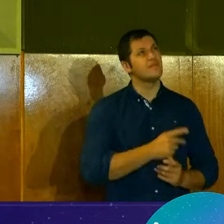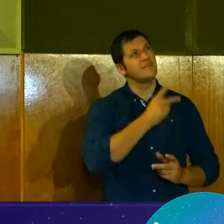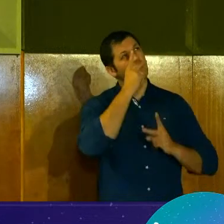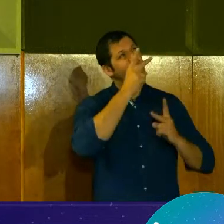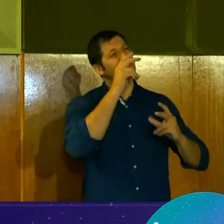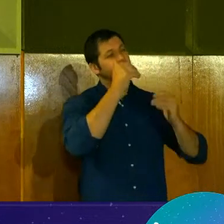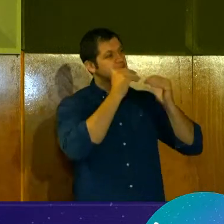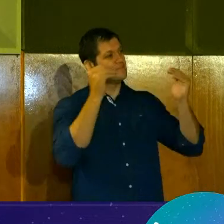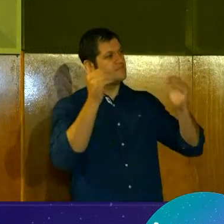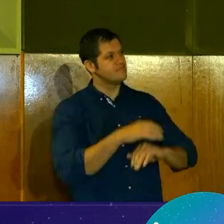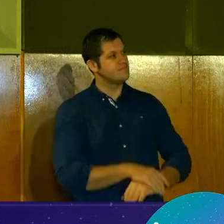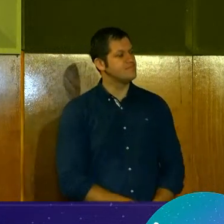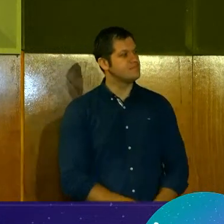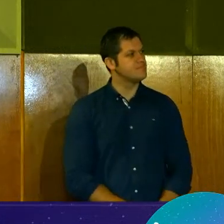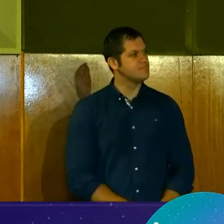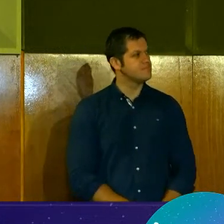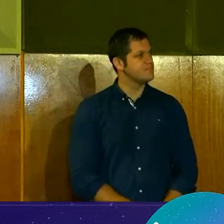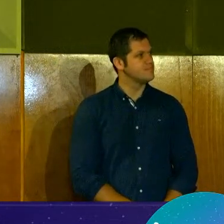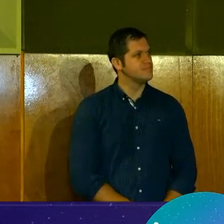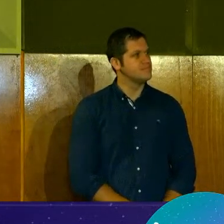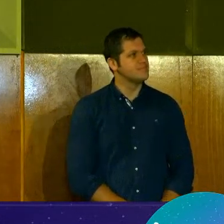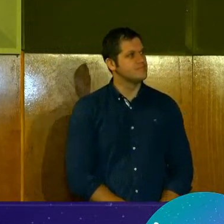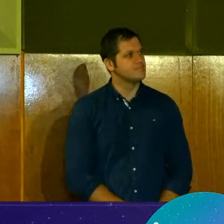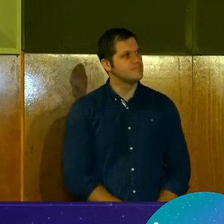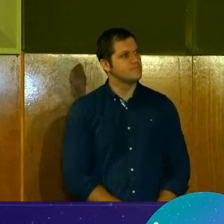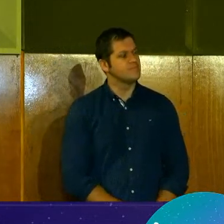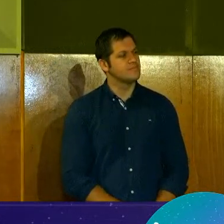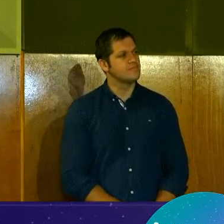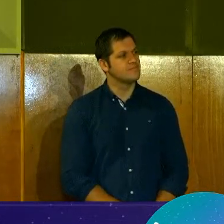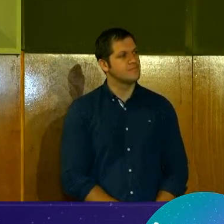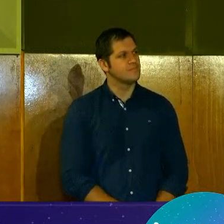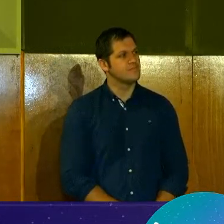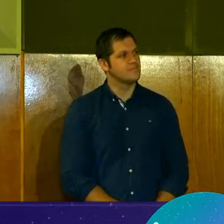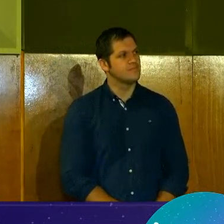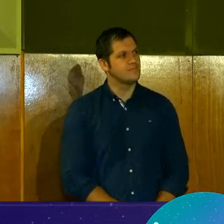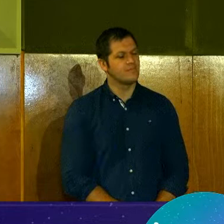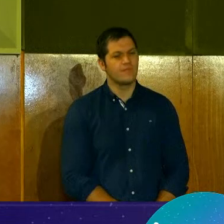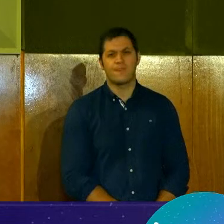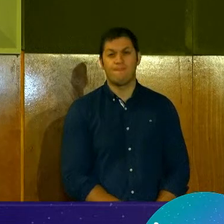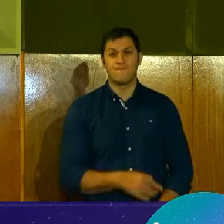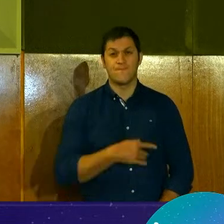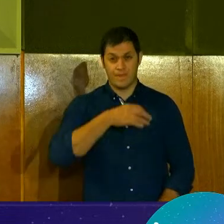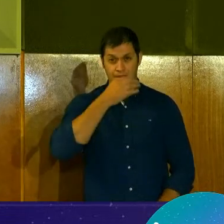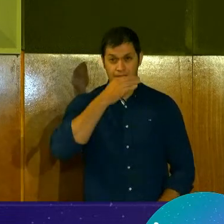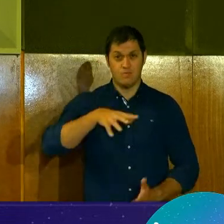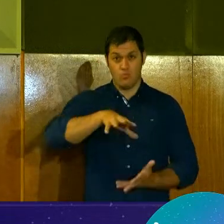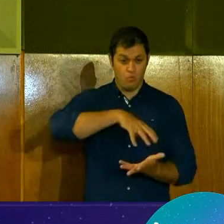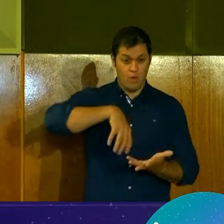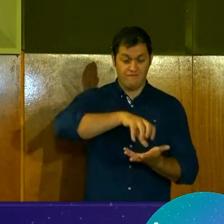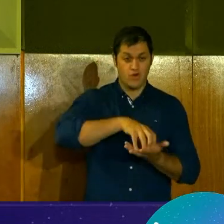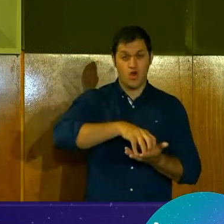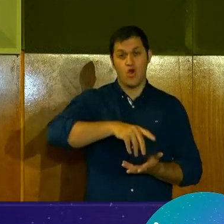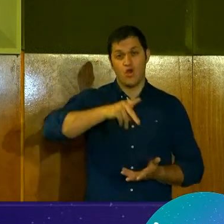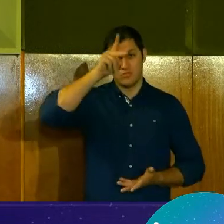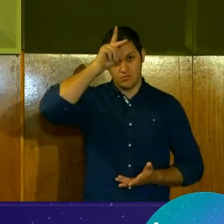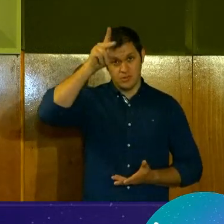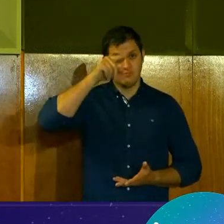también los pueblos originarios sobre todo en chile como el rol de la mujer o no mirar el